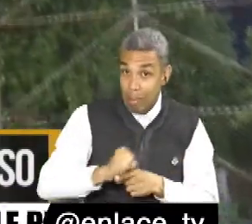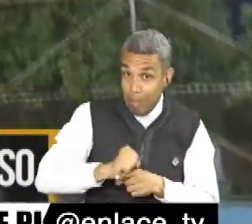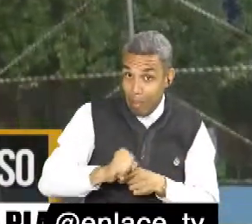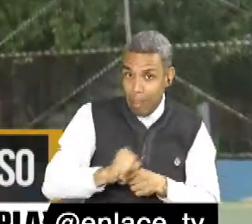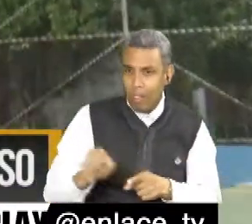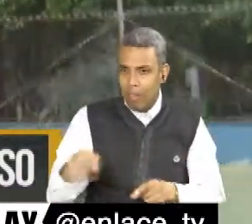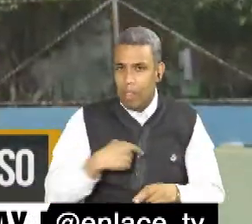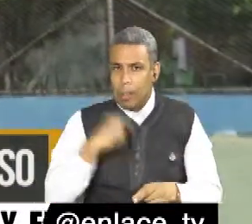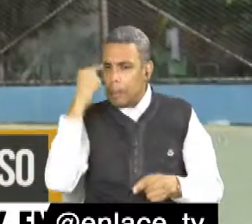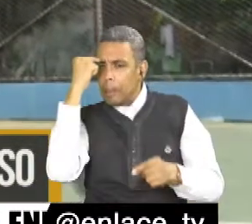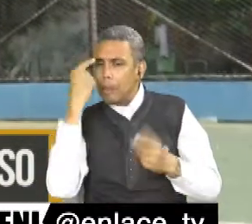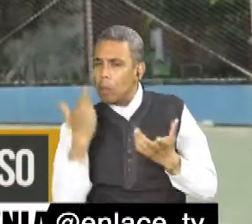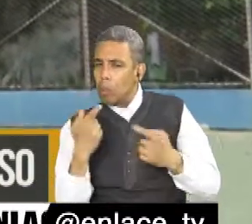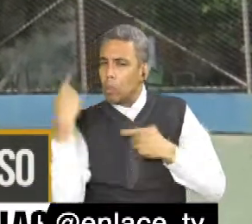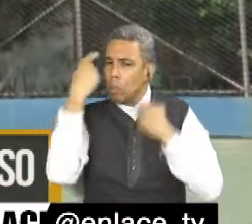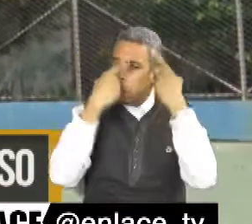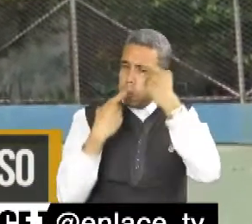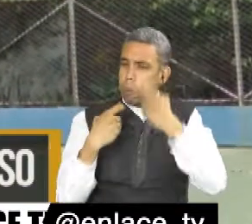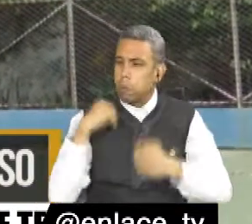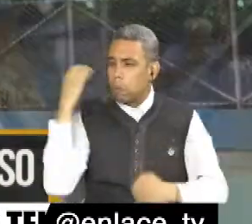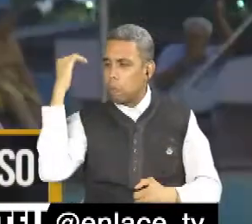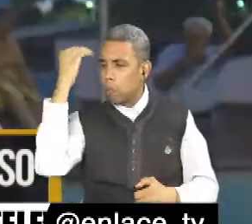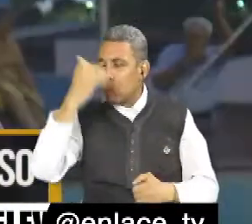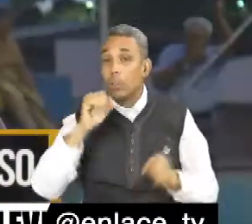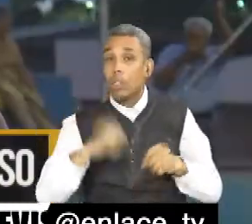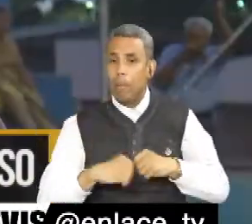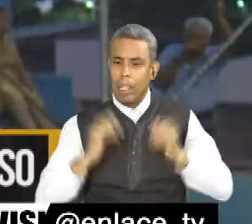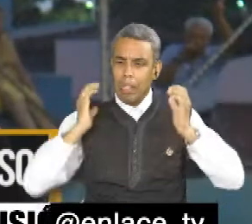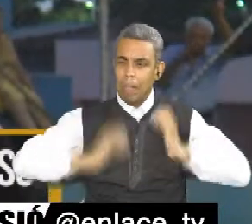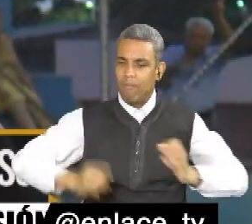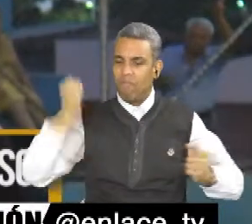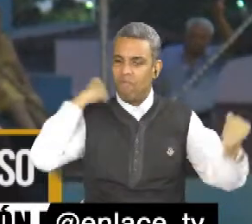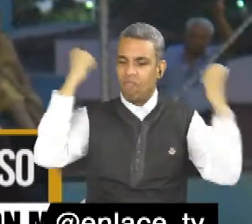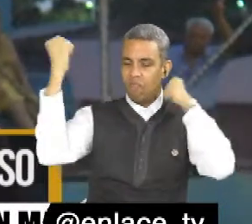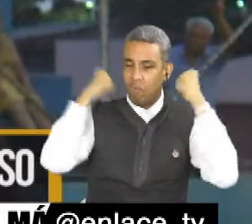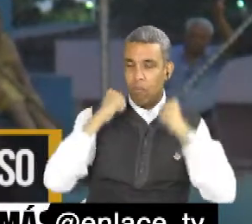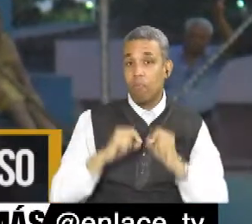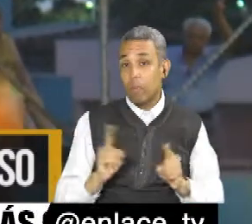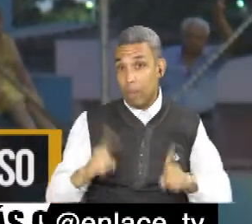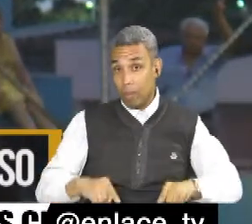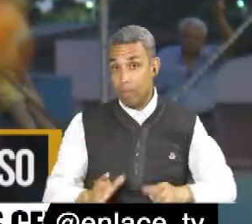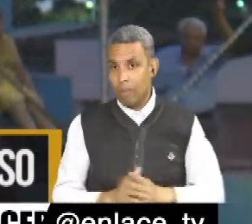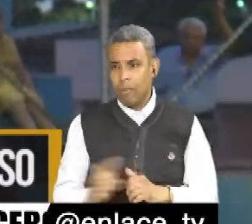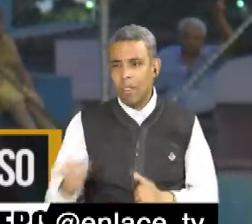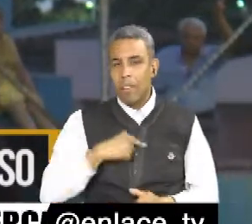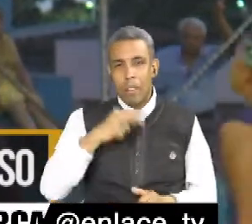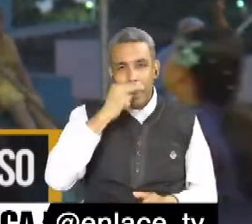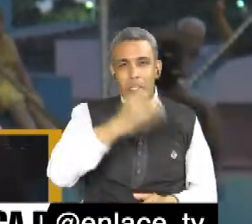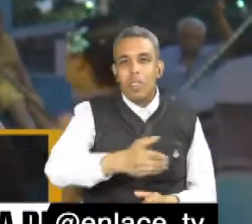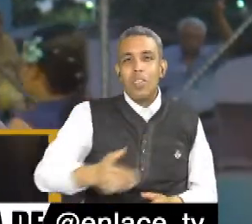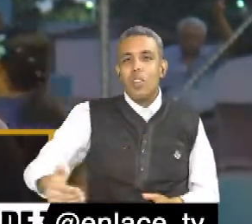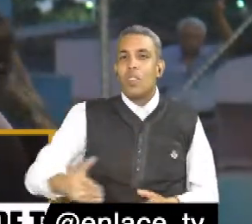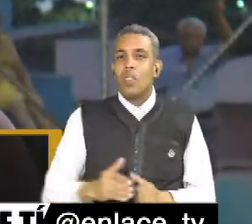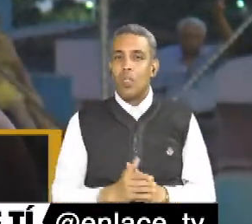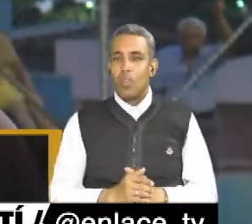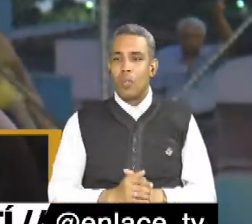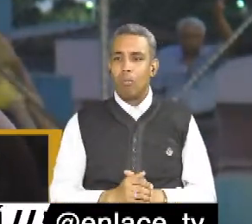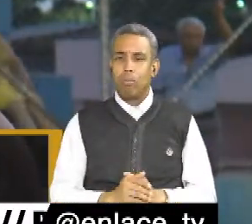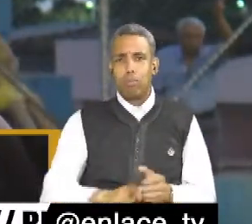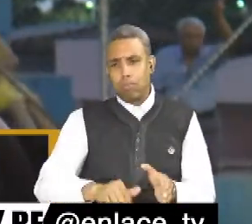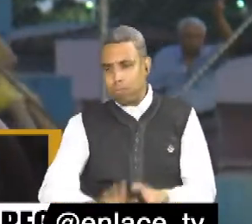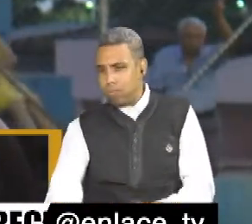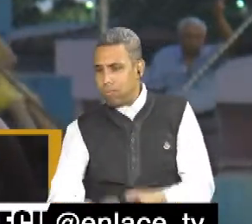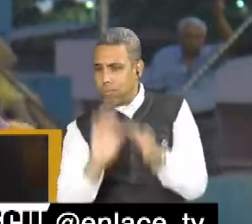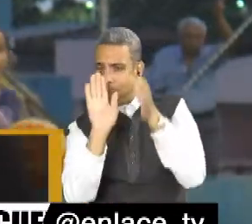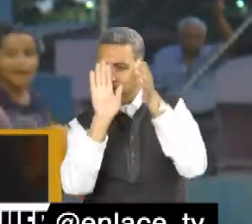física y mentalmente para lo que se les venga en la vida. Es el máximo potencial que tenemos en Barranca porque aquí el baloncesto se ve muy